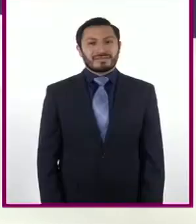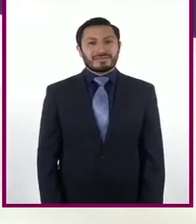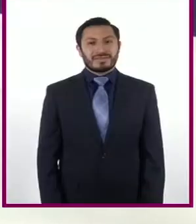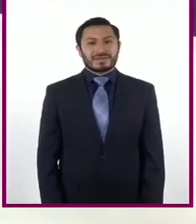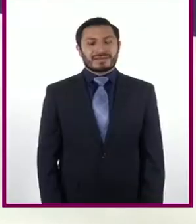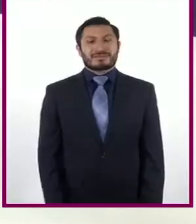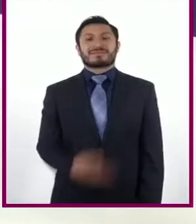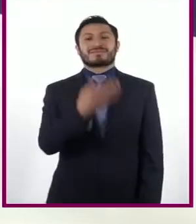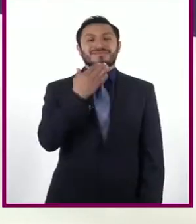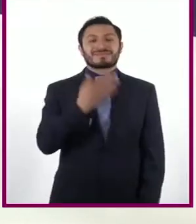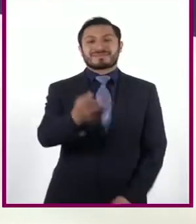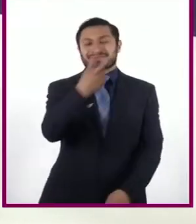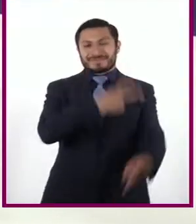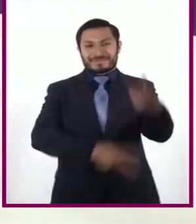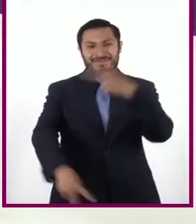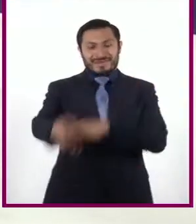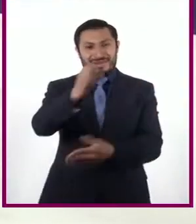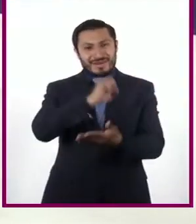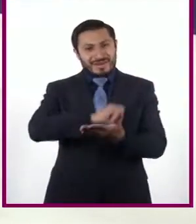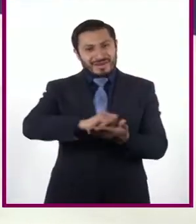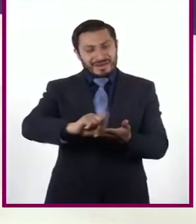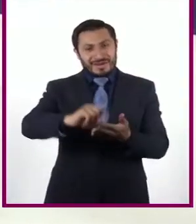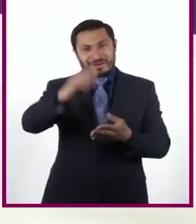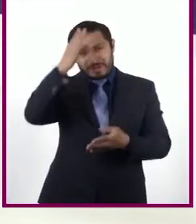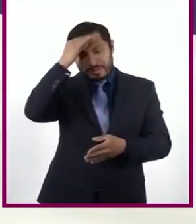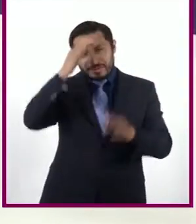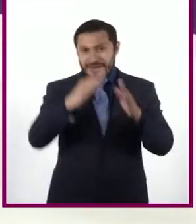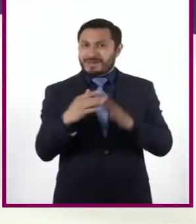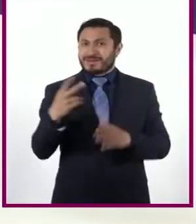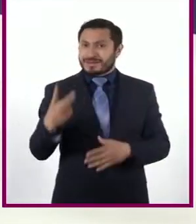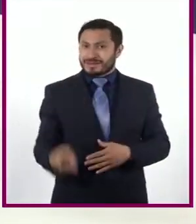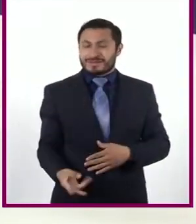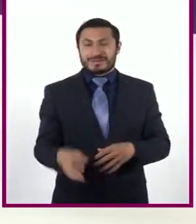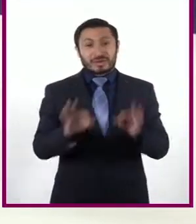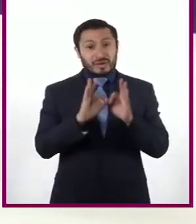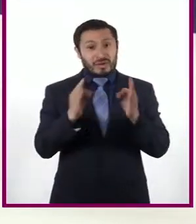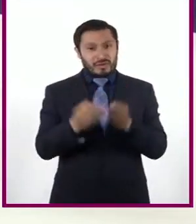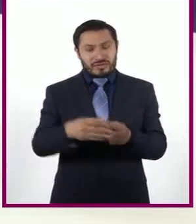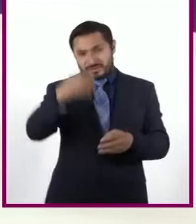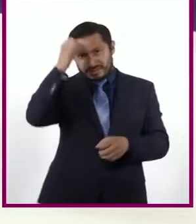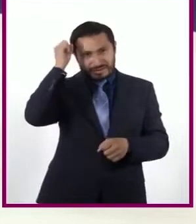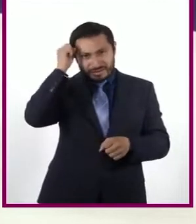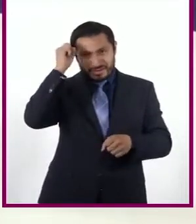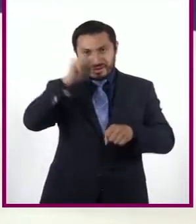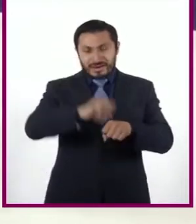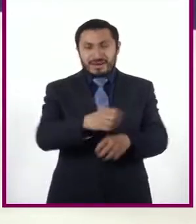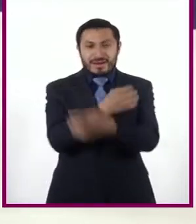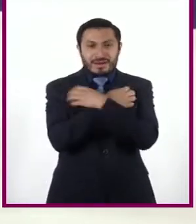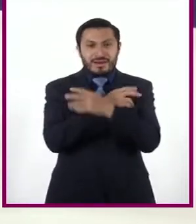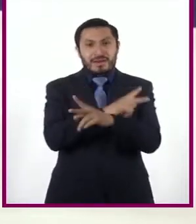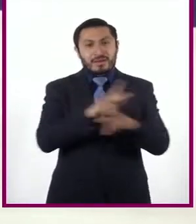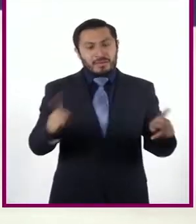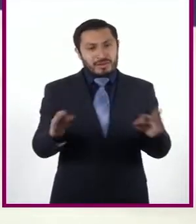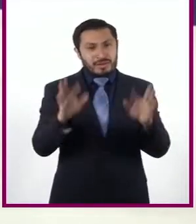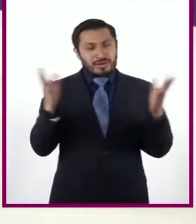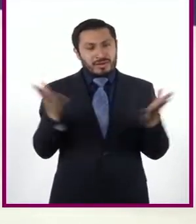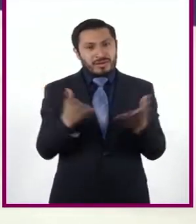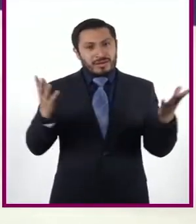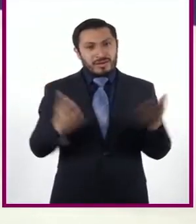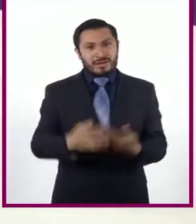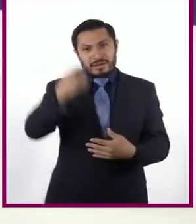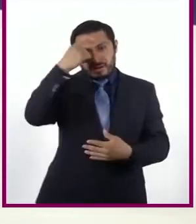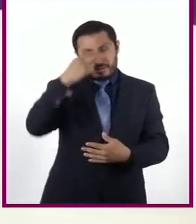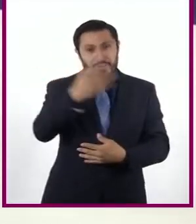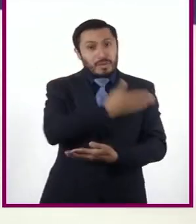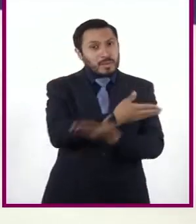Bienvenidas y bienvenidos a una sesión más de Aprende en Casa 2, la estrategia que la Secretaría de Educación Pública ha diseñado para que